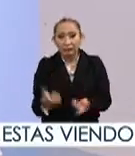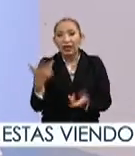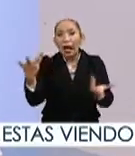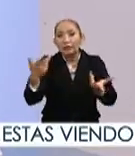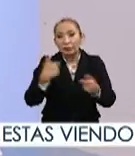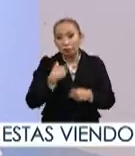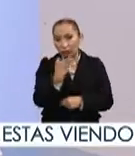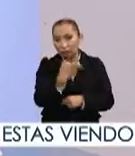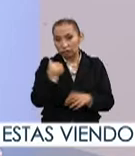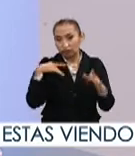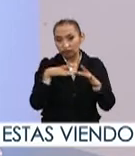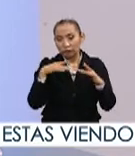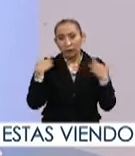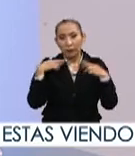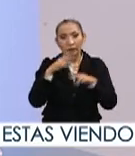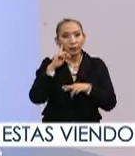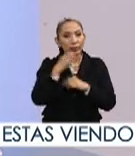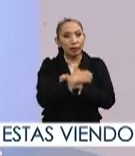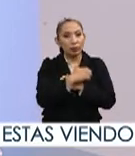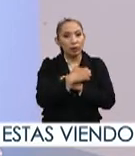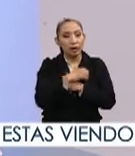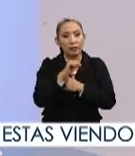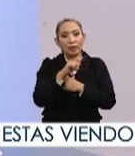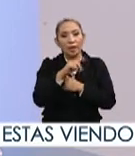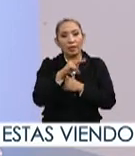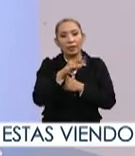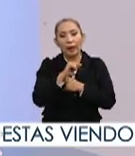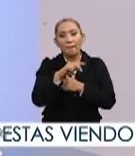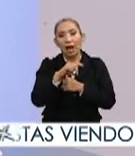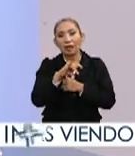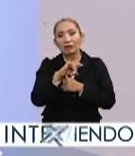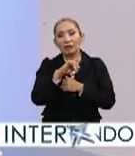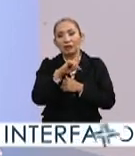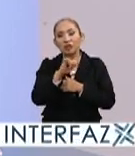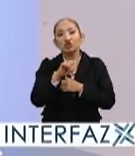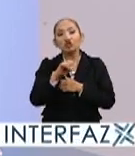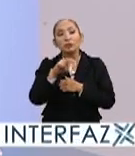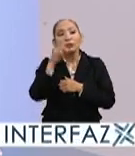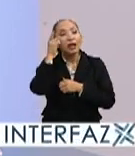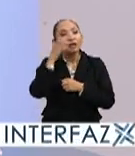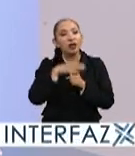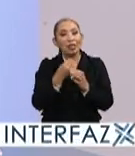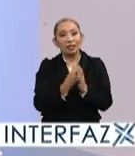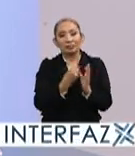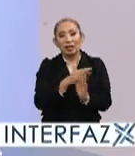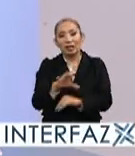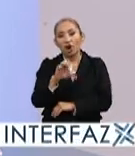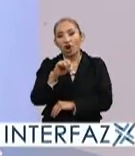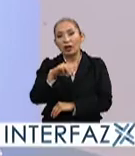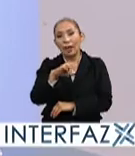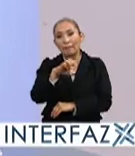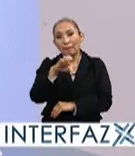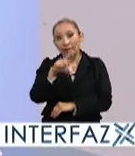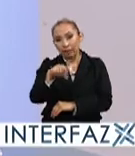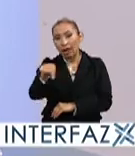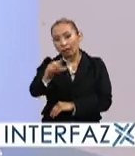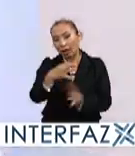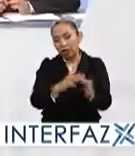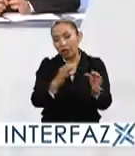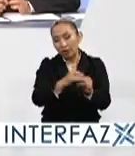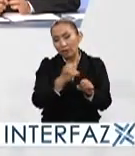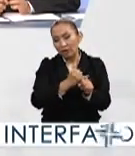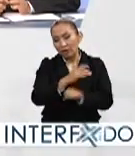Y para eso nos enlazamos con la maestra en educación Sandra Martínez López. Ella es subdirectora de enseñanza de la CONAMED, quien nos